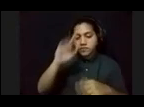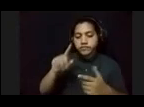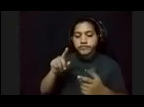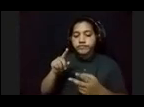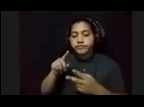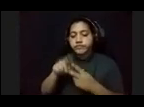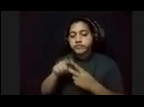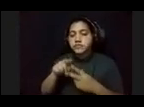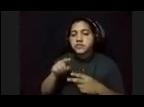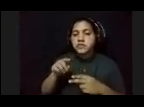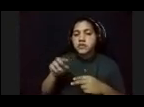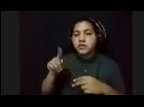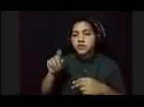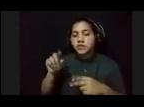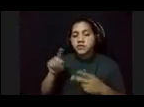para los leprosos.